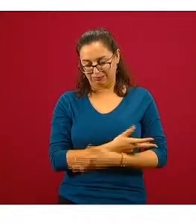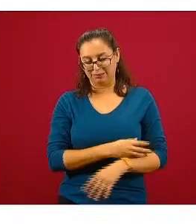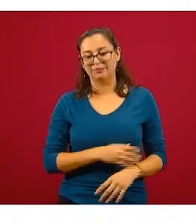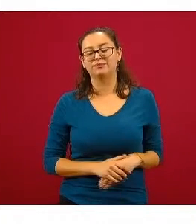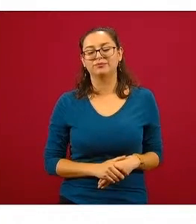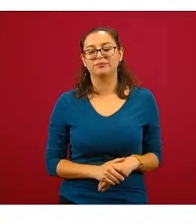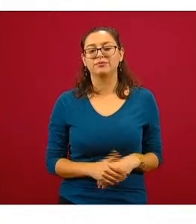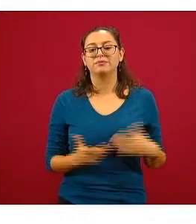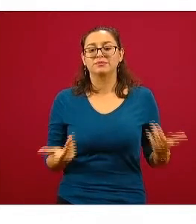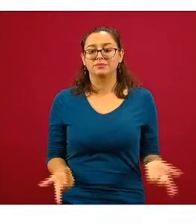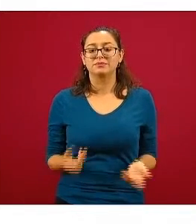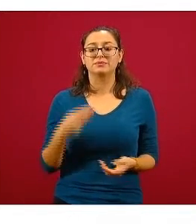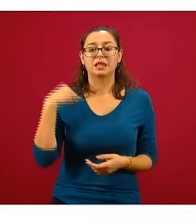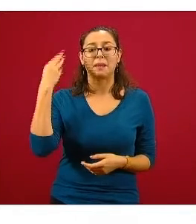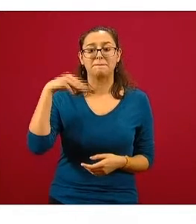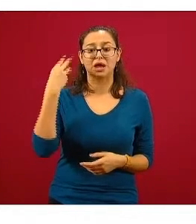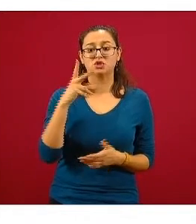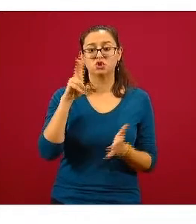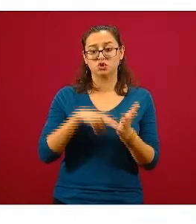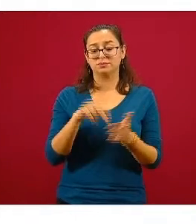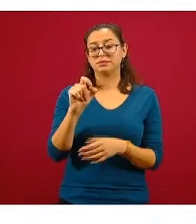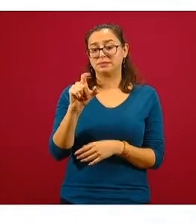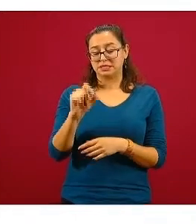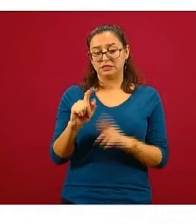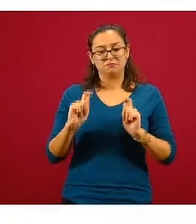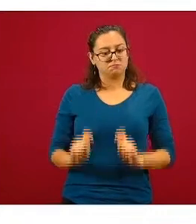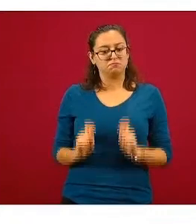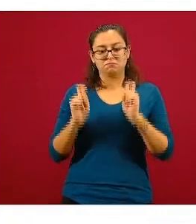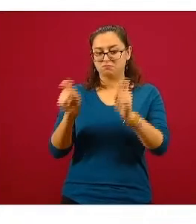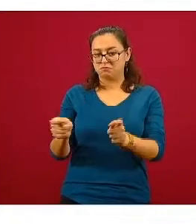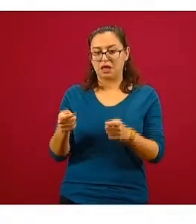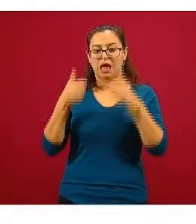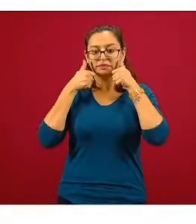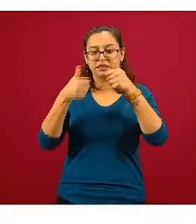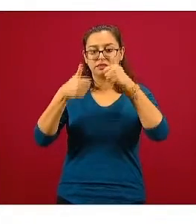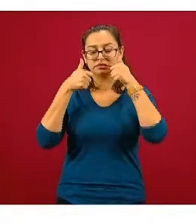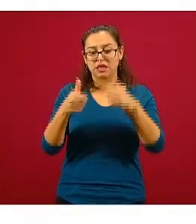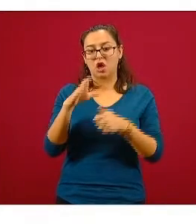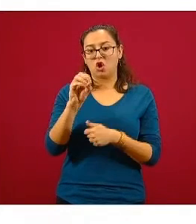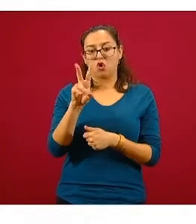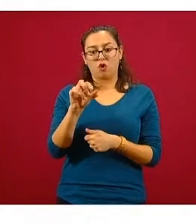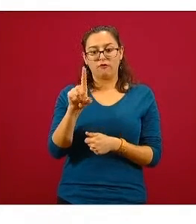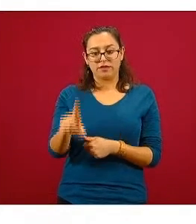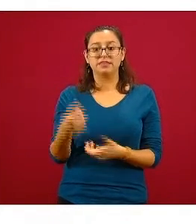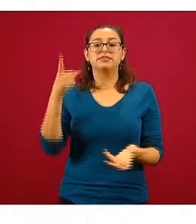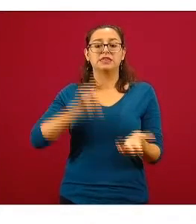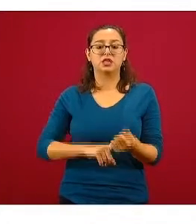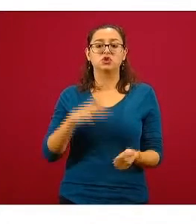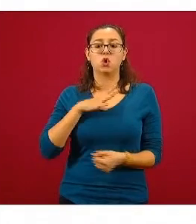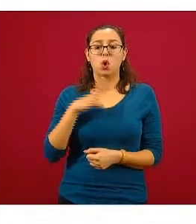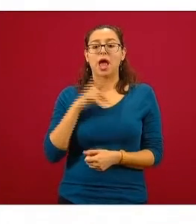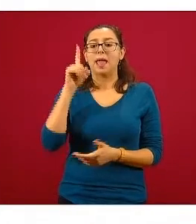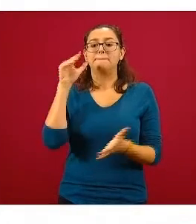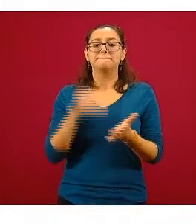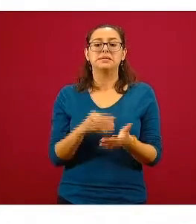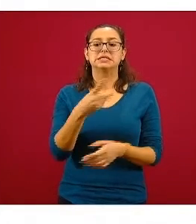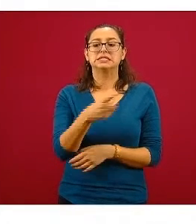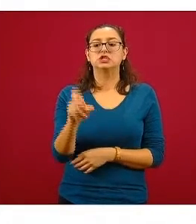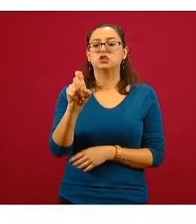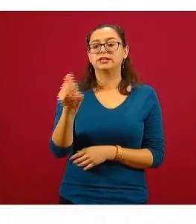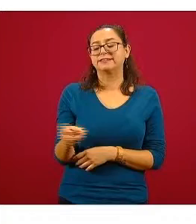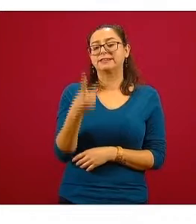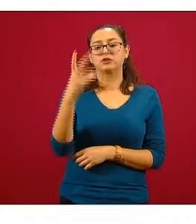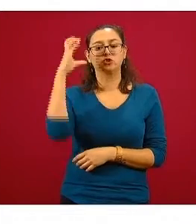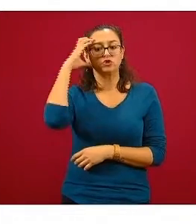COVID. La gran fortaleza del Hospital General de México es que es un hospital muy grande. Tenemos 1.132 camas, de las